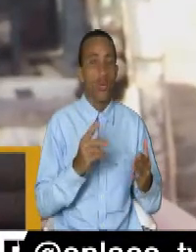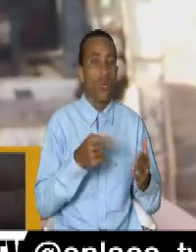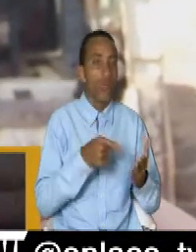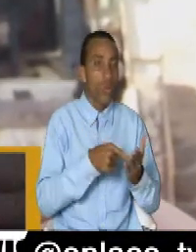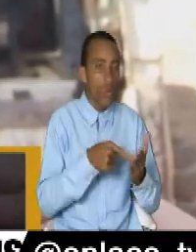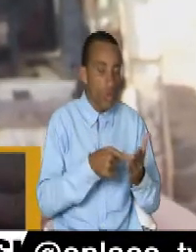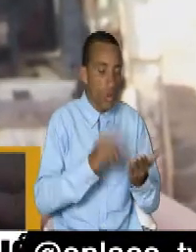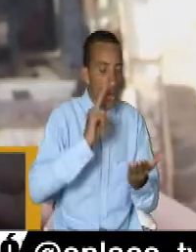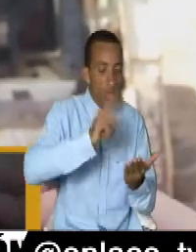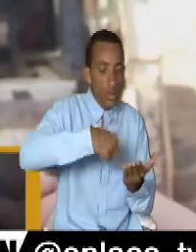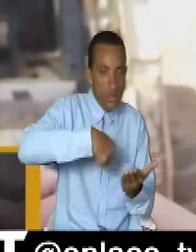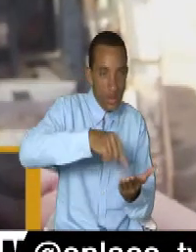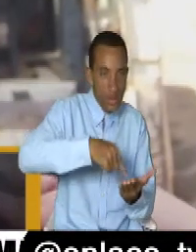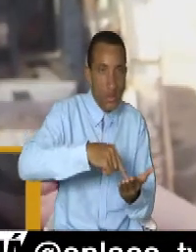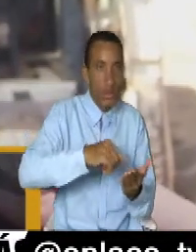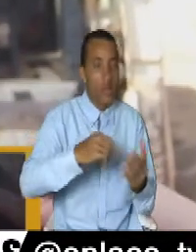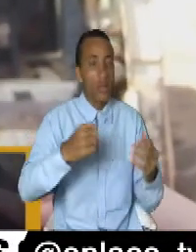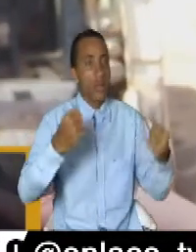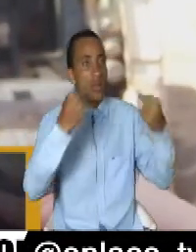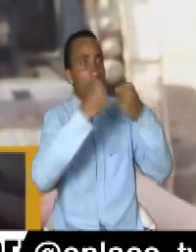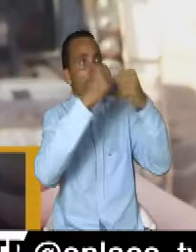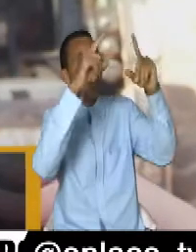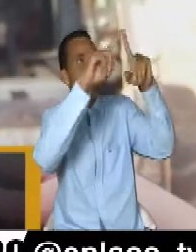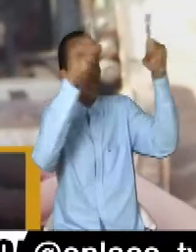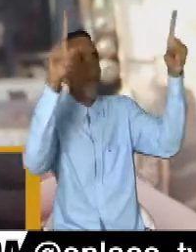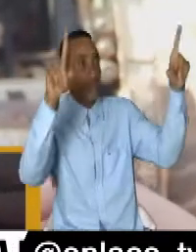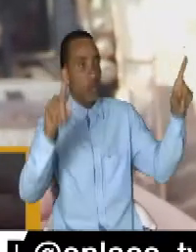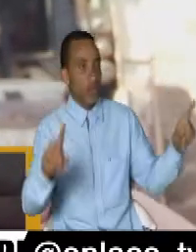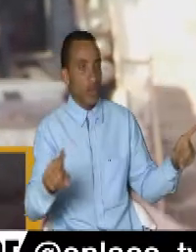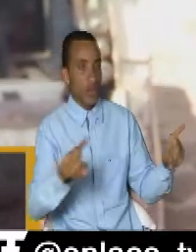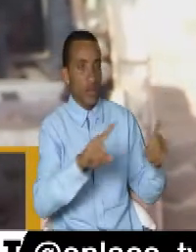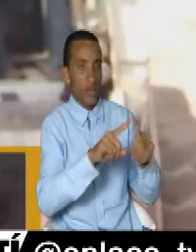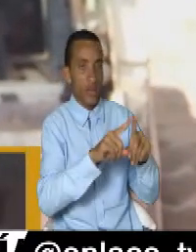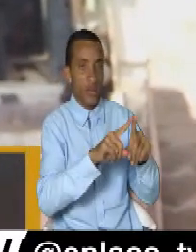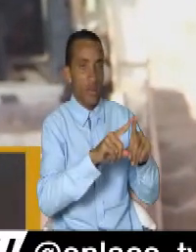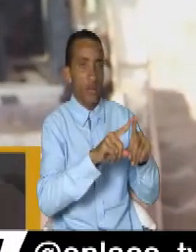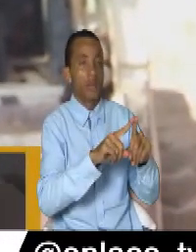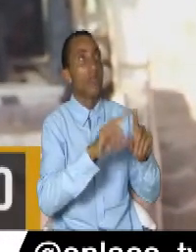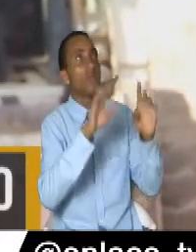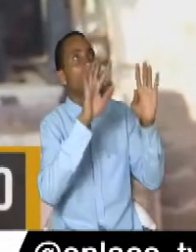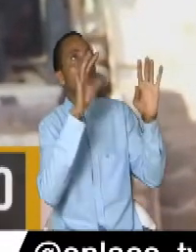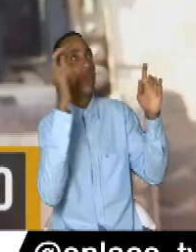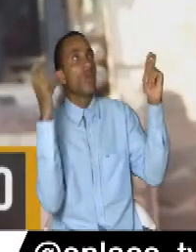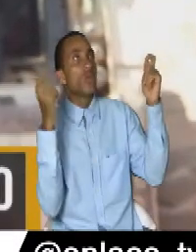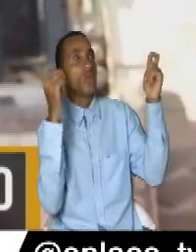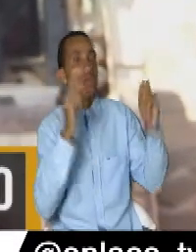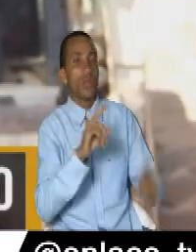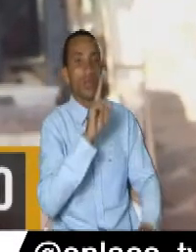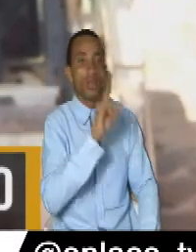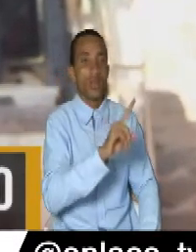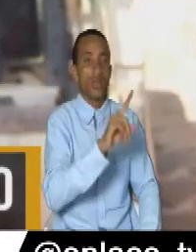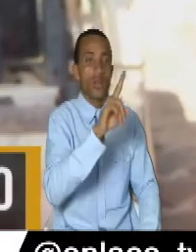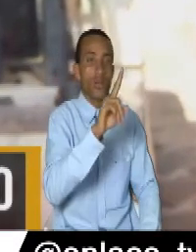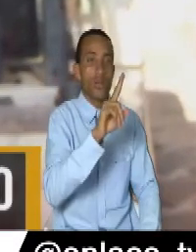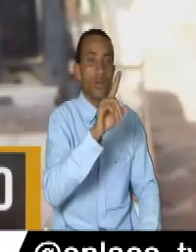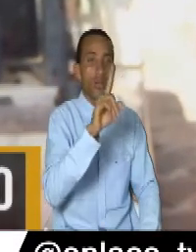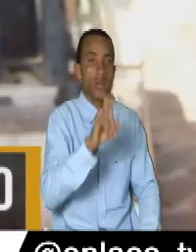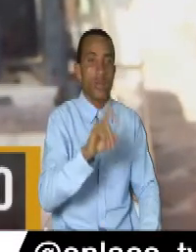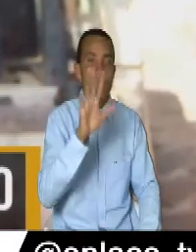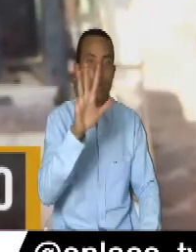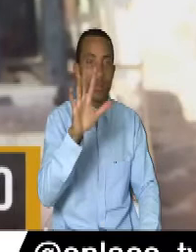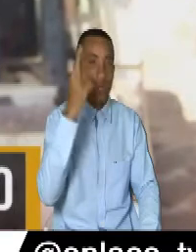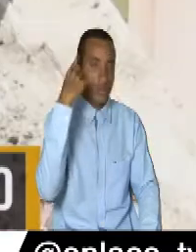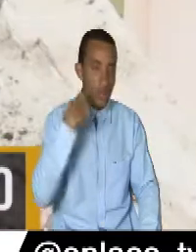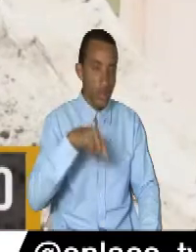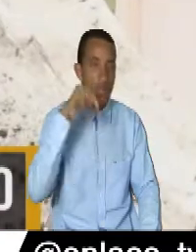en la valla que instalaron, tiene cuenta con un proyecto de 165 vías que van a intervenir acá en